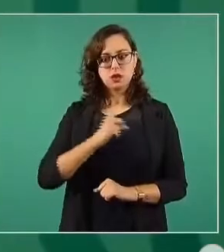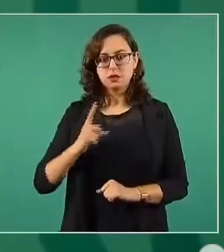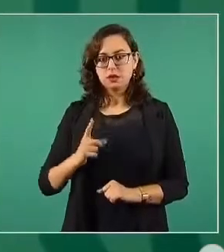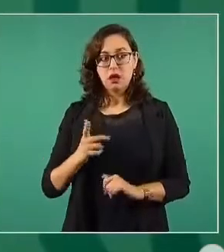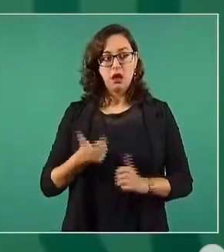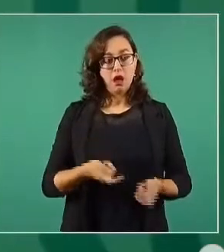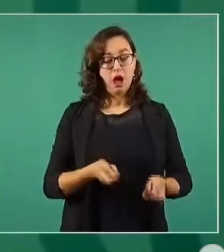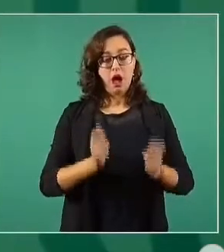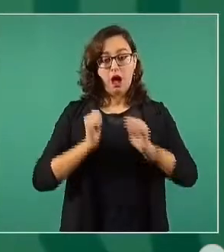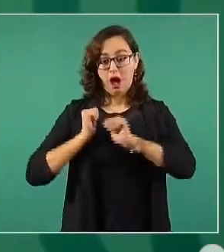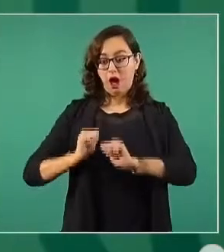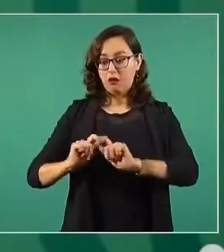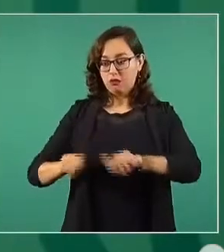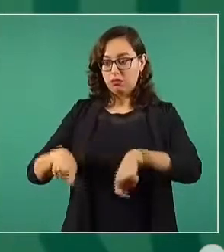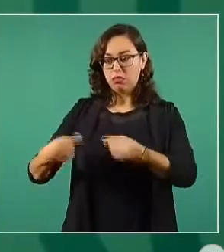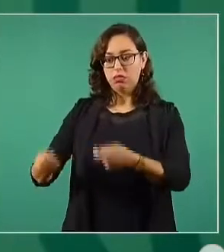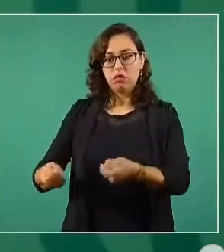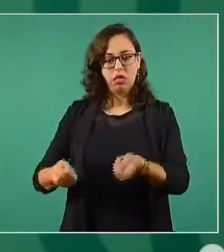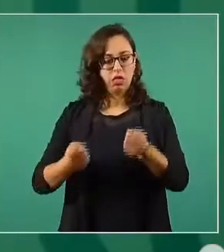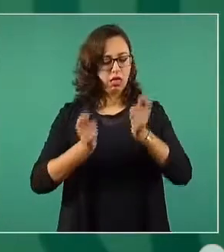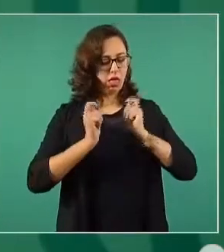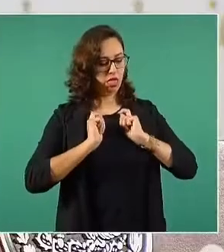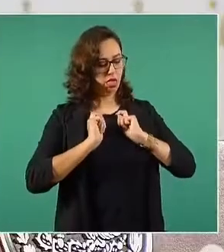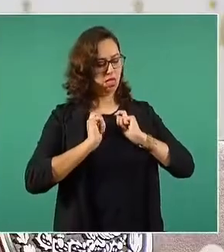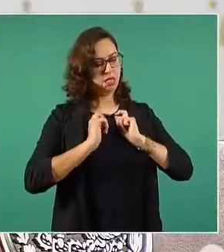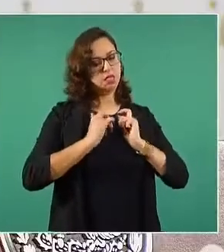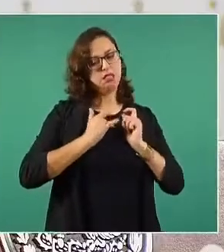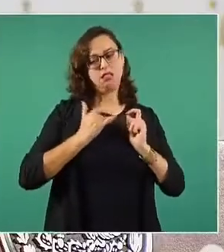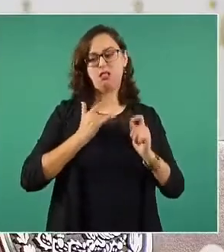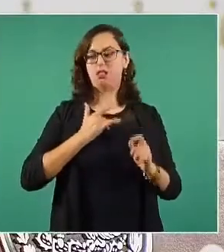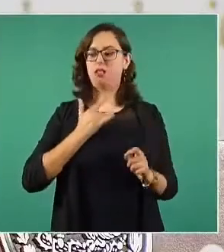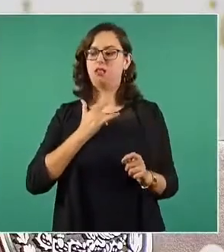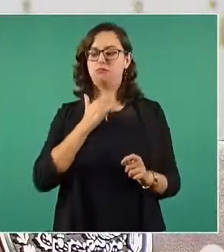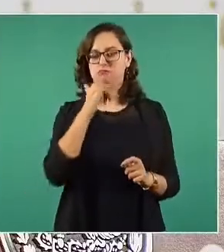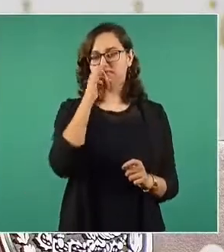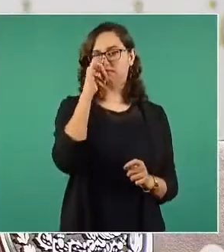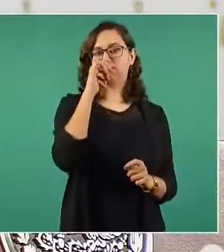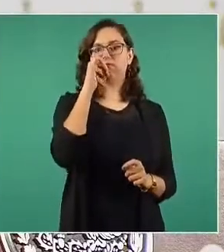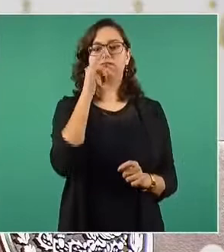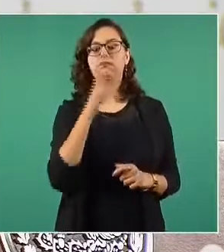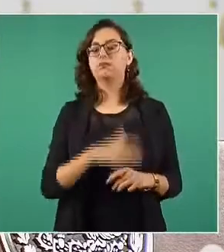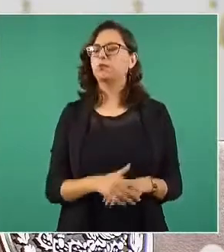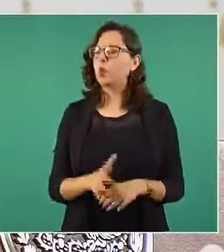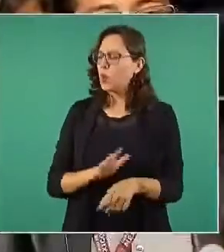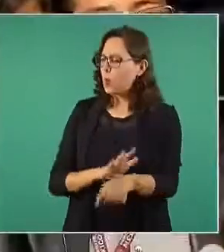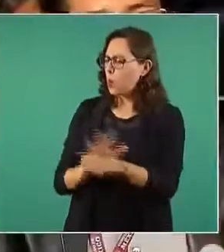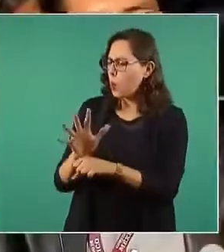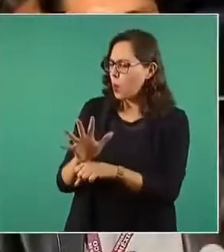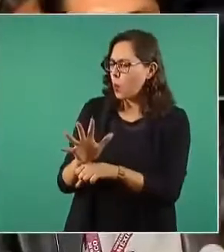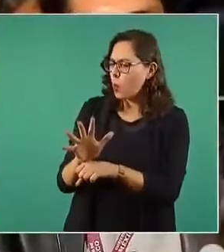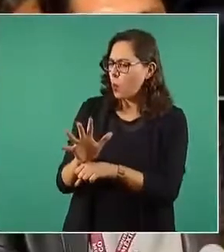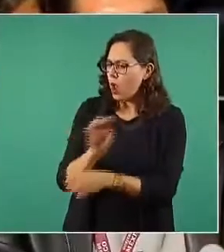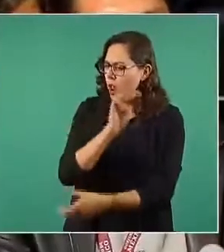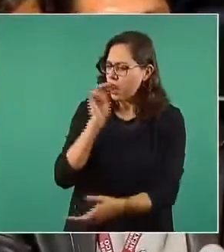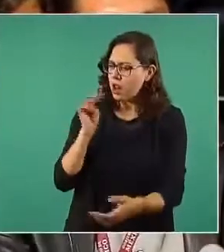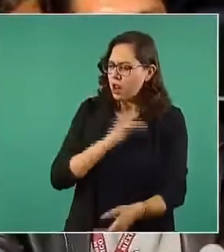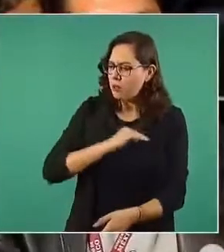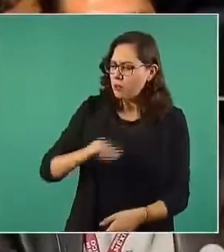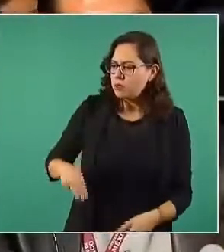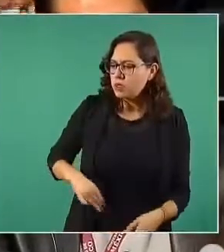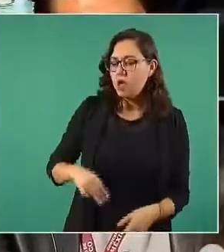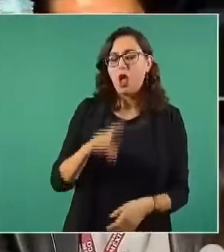perder. Claro. Entonces, me da mucho gusto. ¿De qué municipio es? Tulum. Ah, de Tulum.